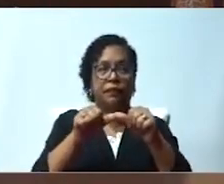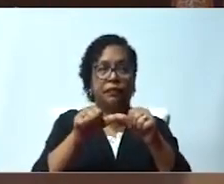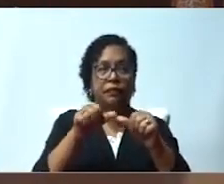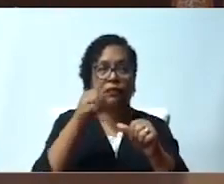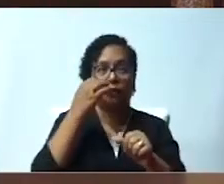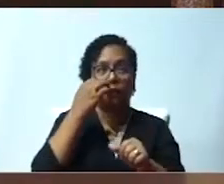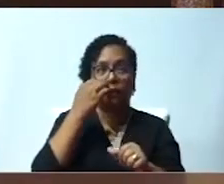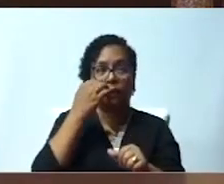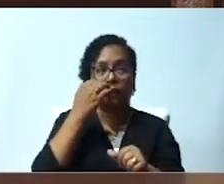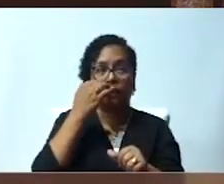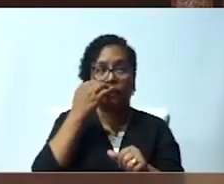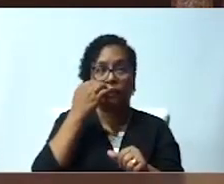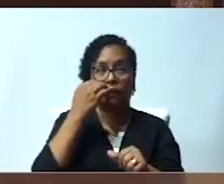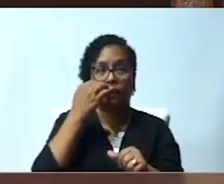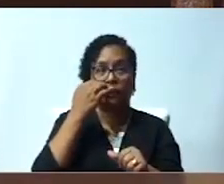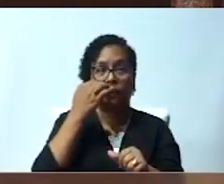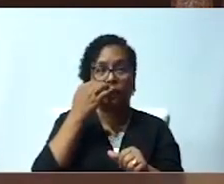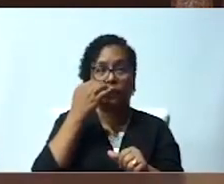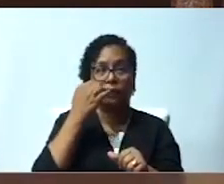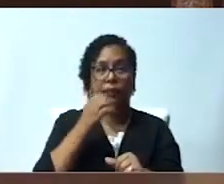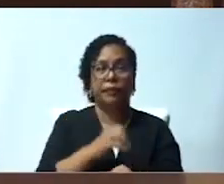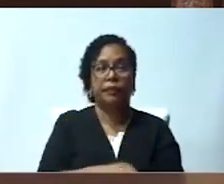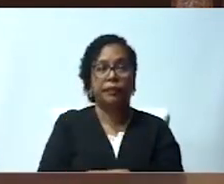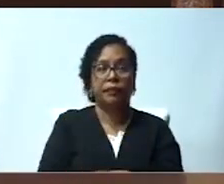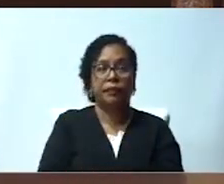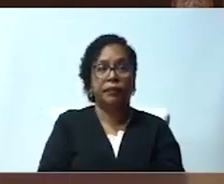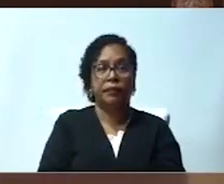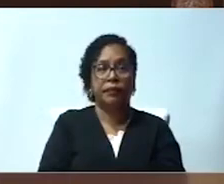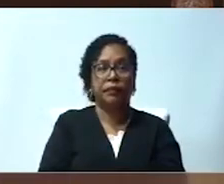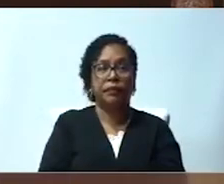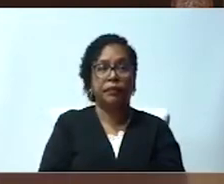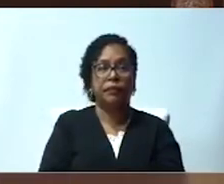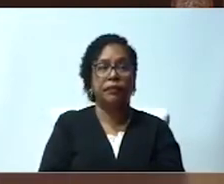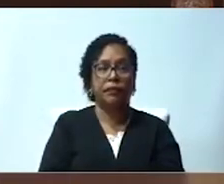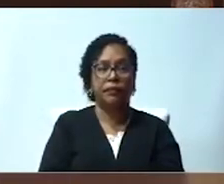con la siguiente resolución. Es,